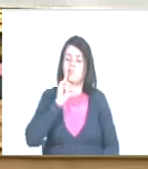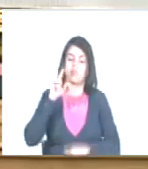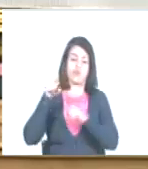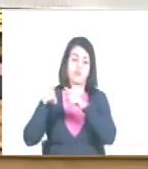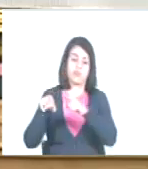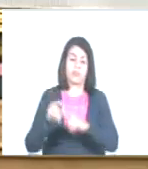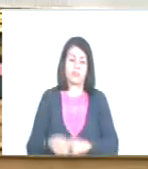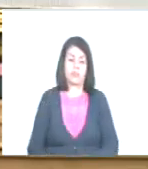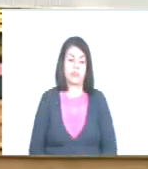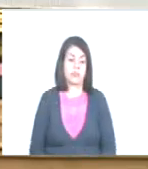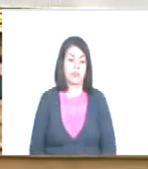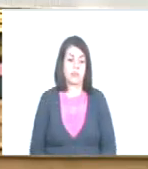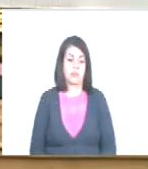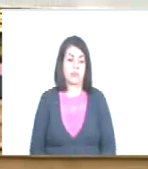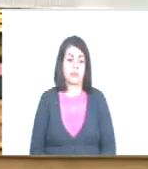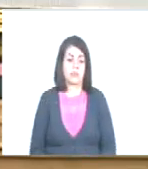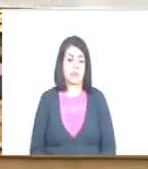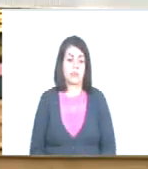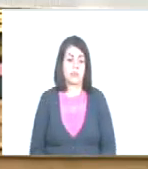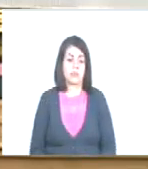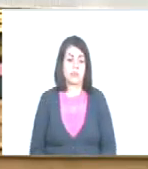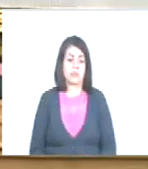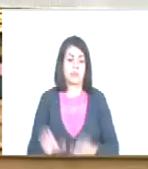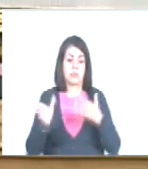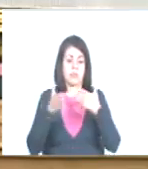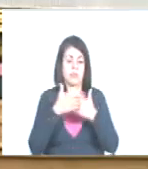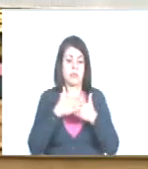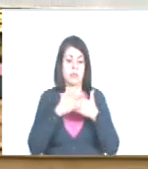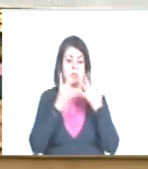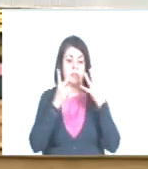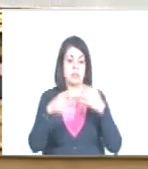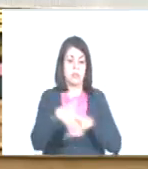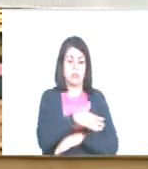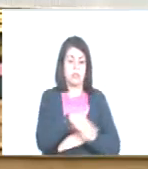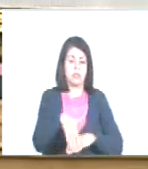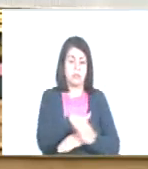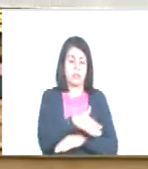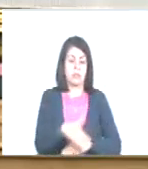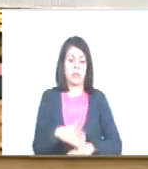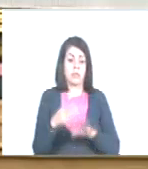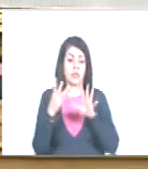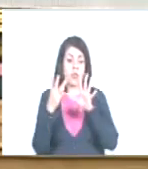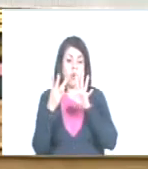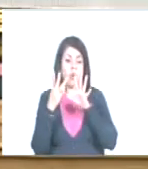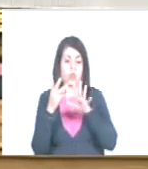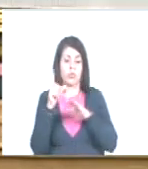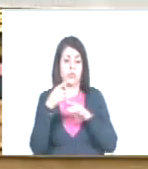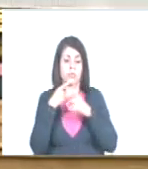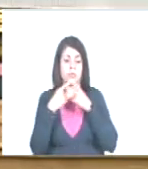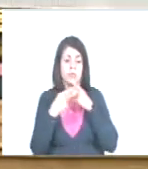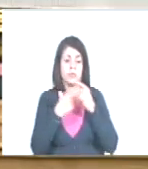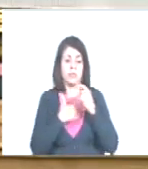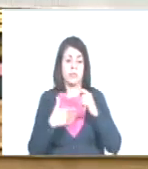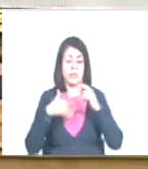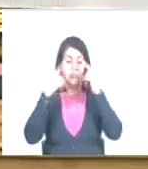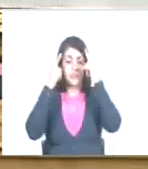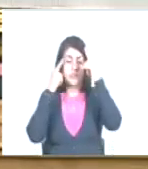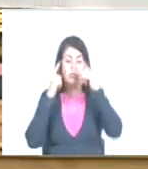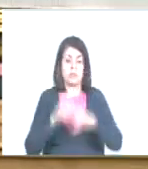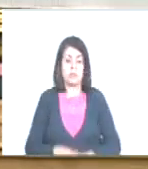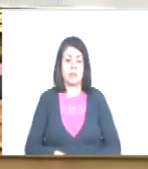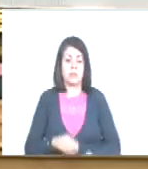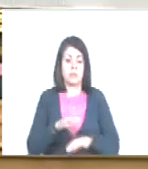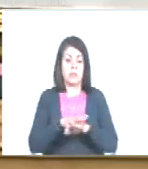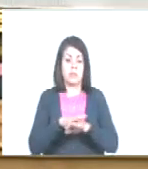que se ha llamado el cierre de las siete avenidas. Realmente fueron ocho, porque el comandante Chávez, en